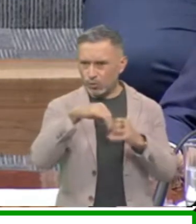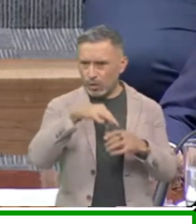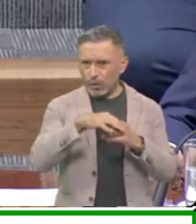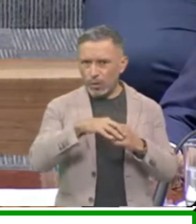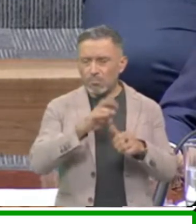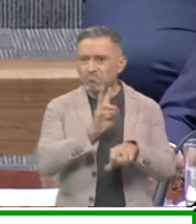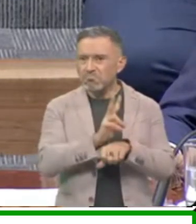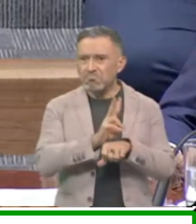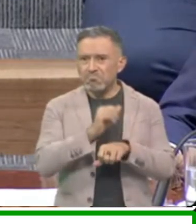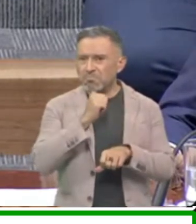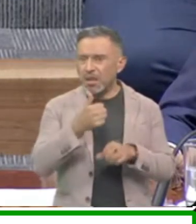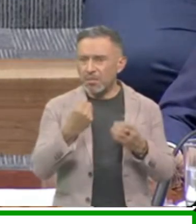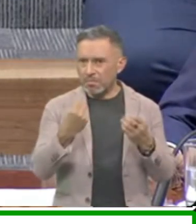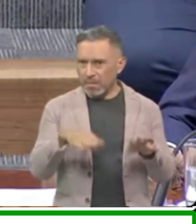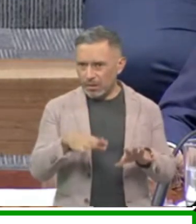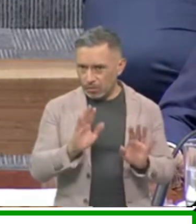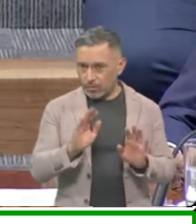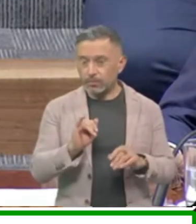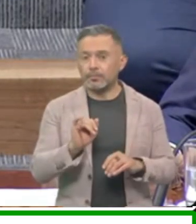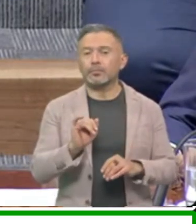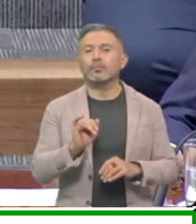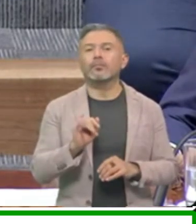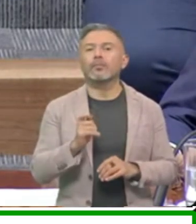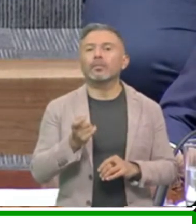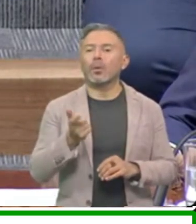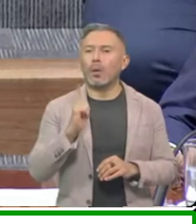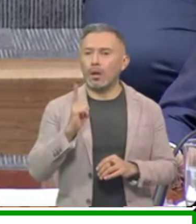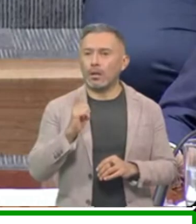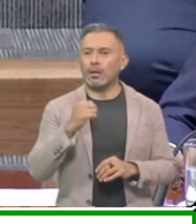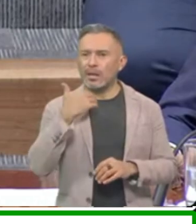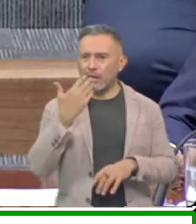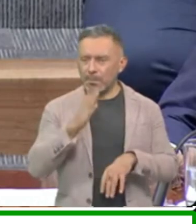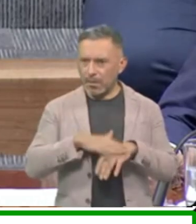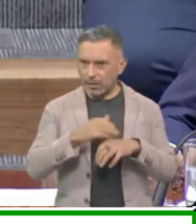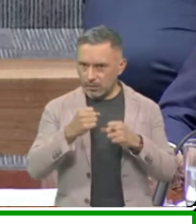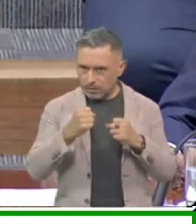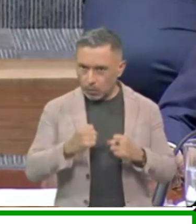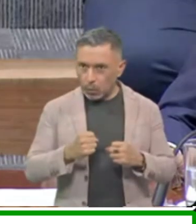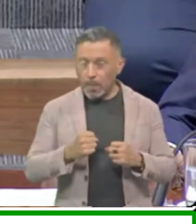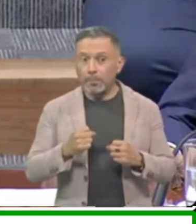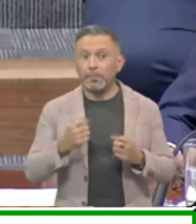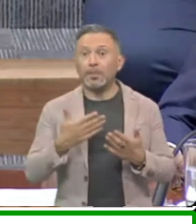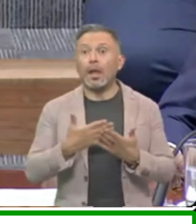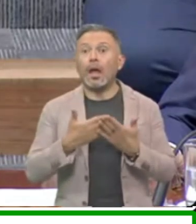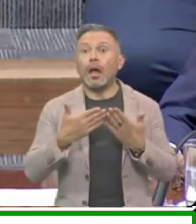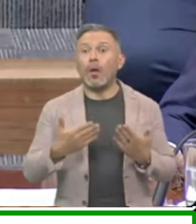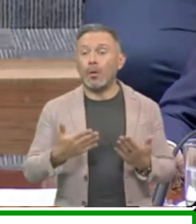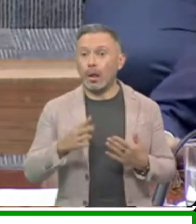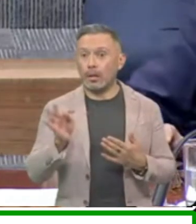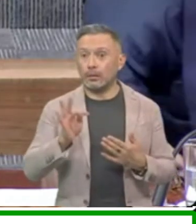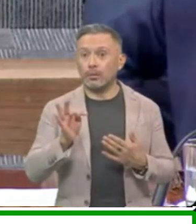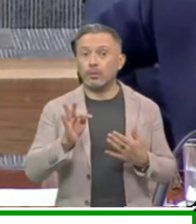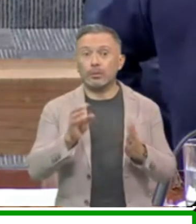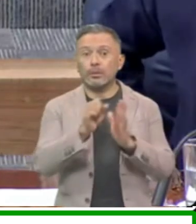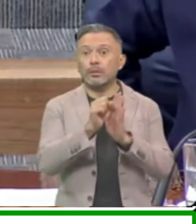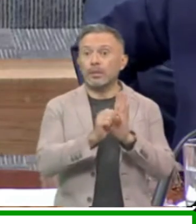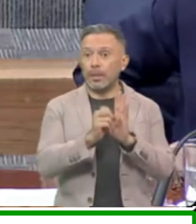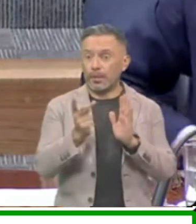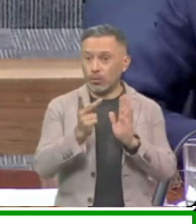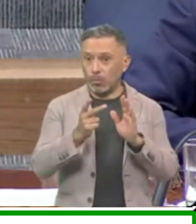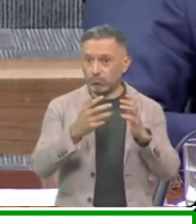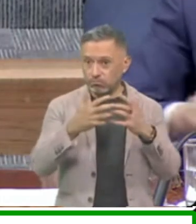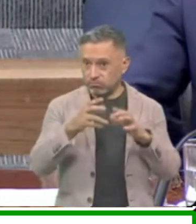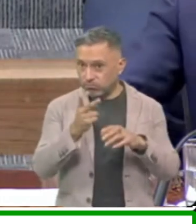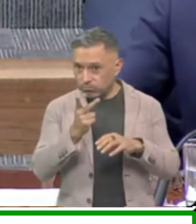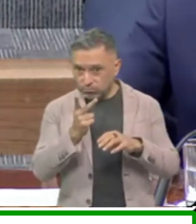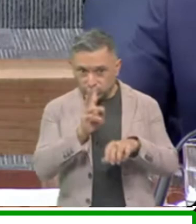Por supuesto, esperamos y aspiramos a que se dé la certeza. Pero hoy por hoy, cuando uno revisa los dos sistemas,